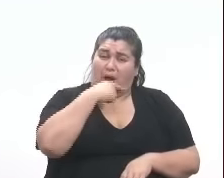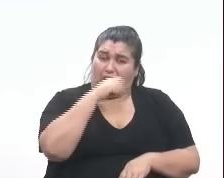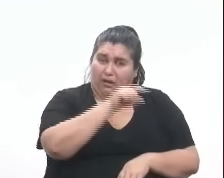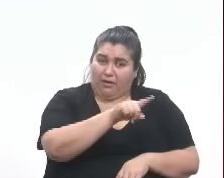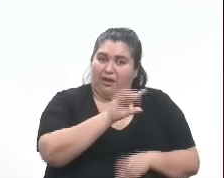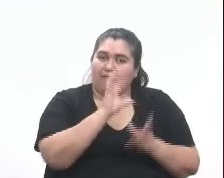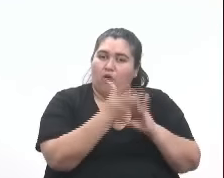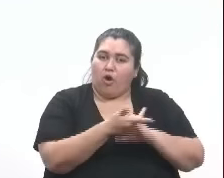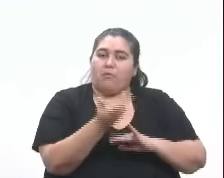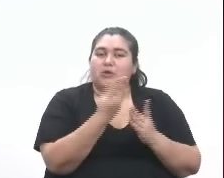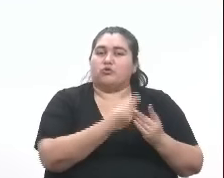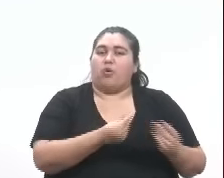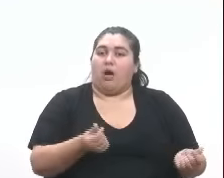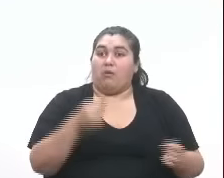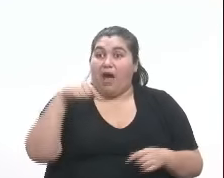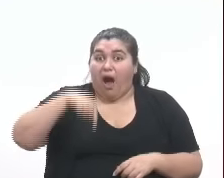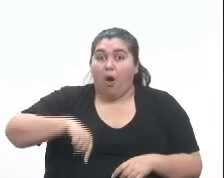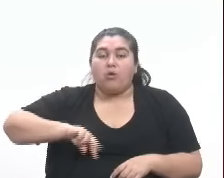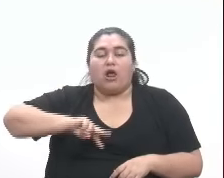tiene multiplicado por 20.